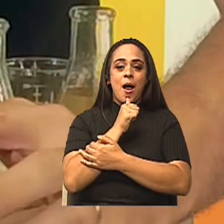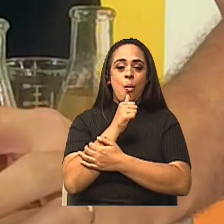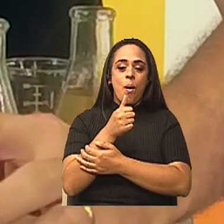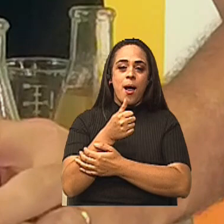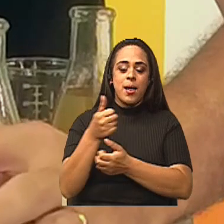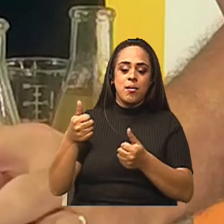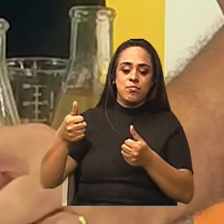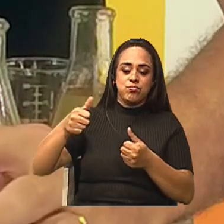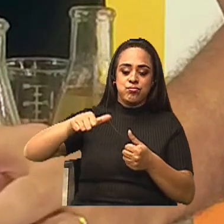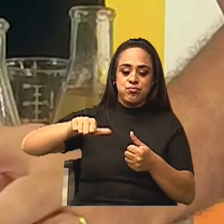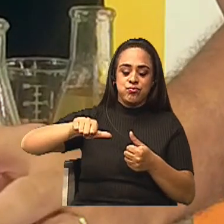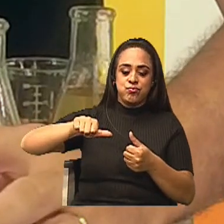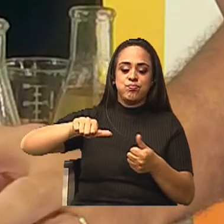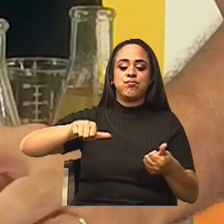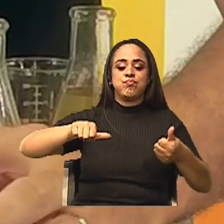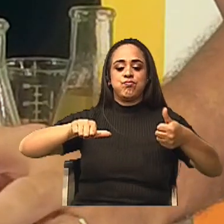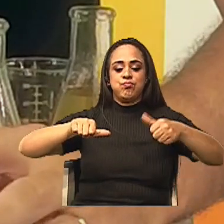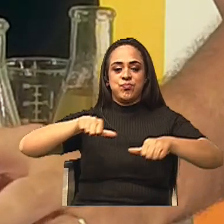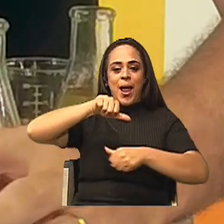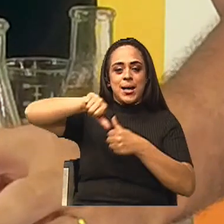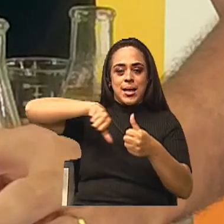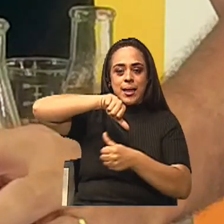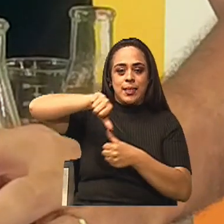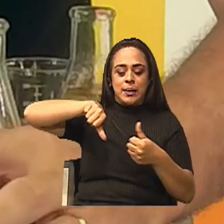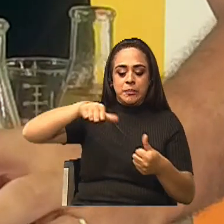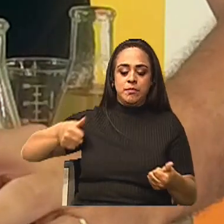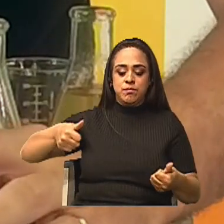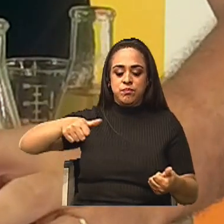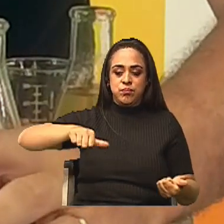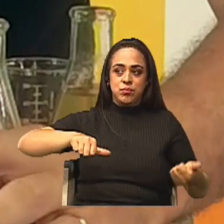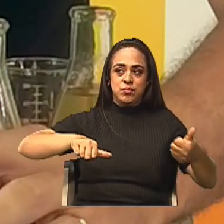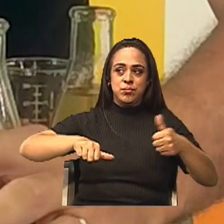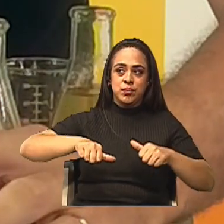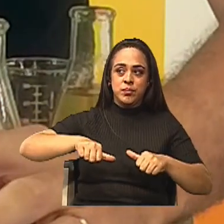aceite. Vamos a hacer lo siguiente.